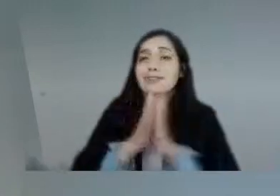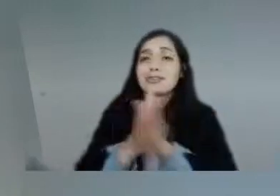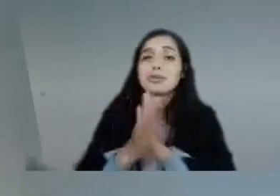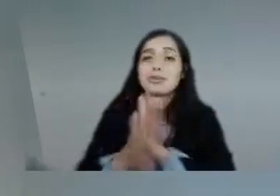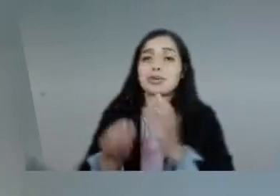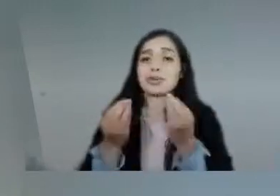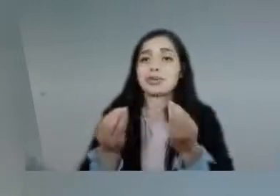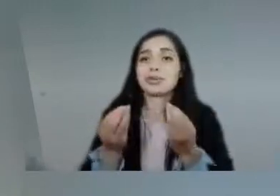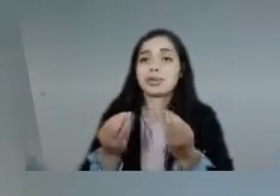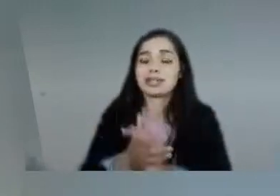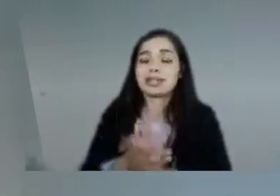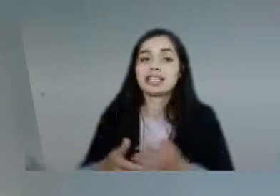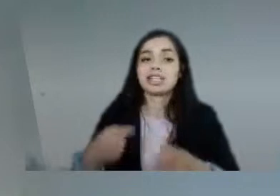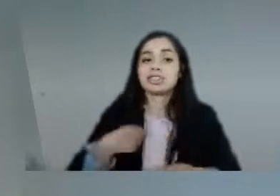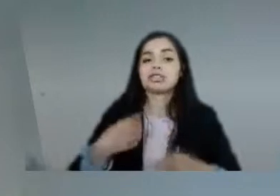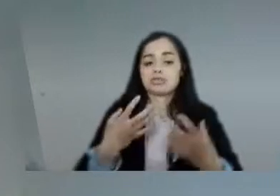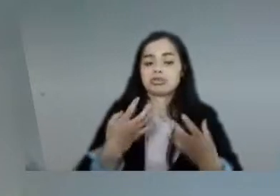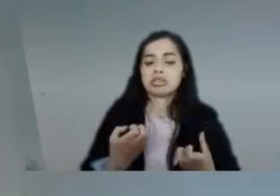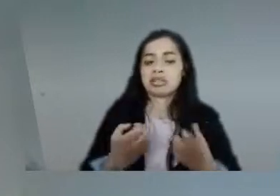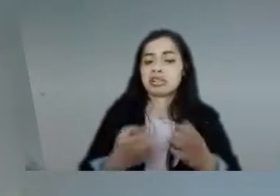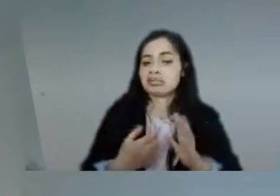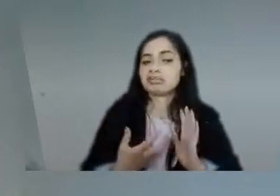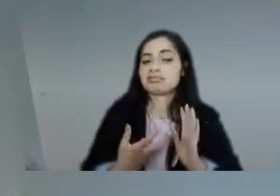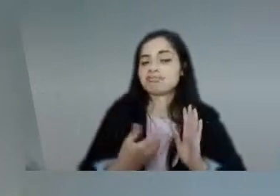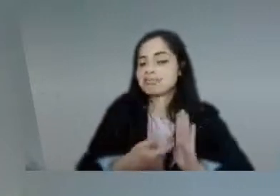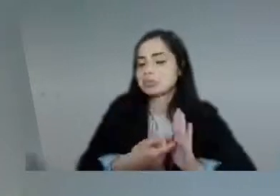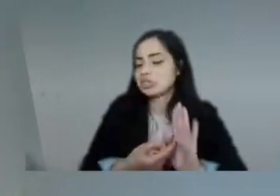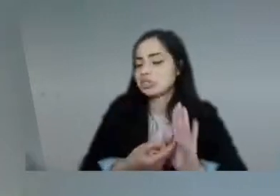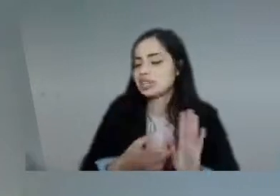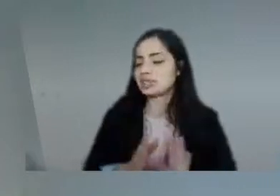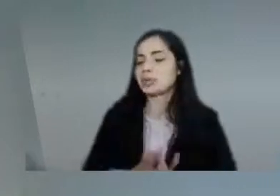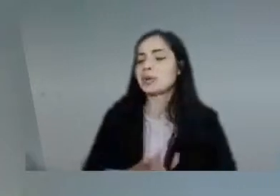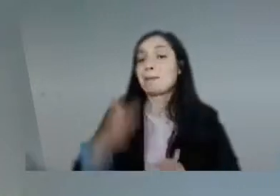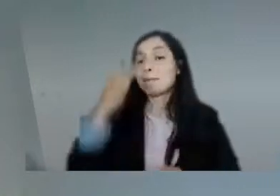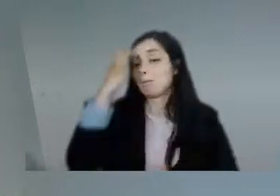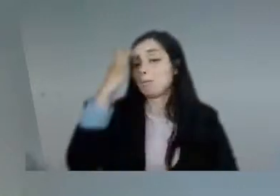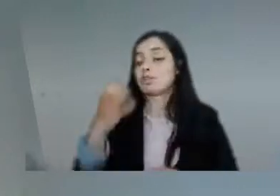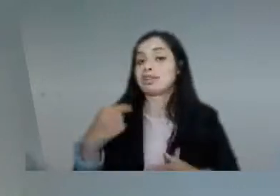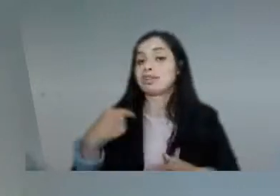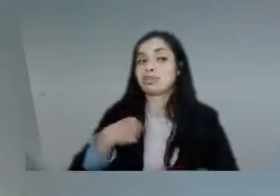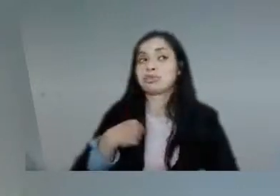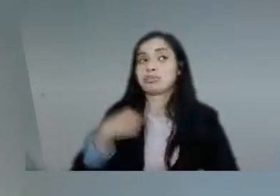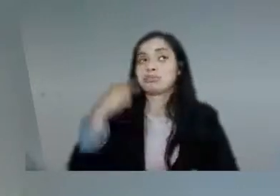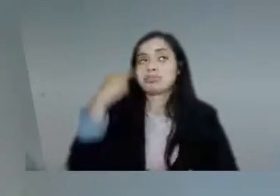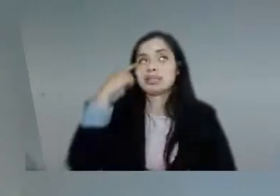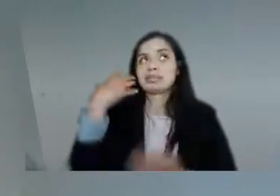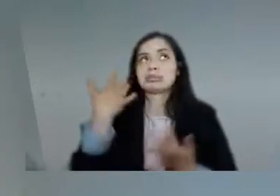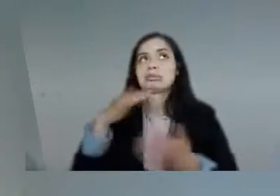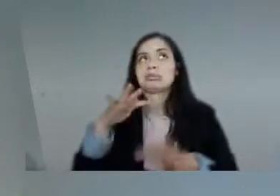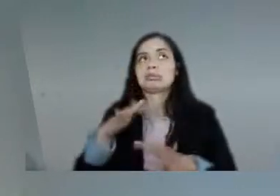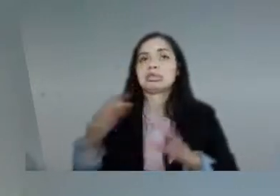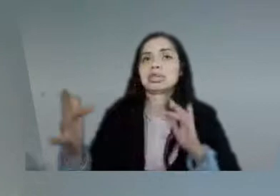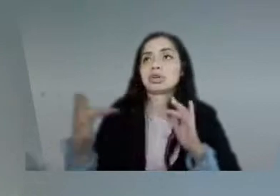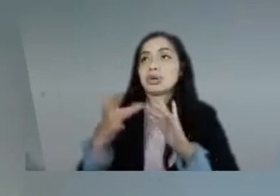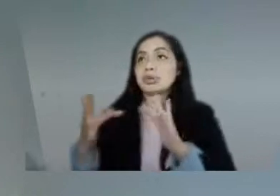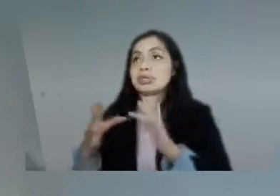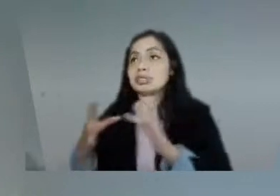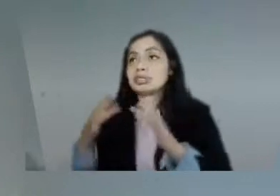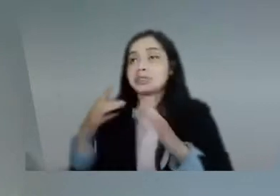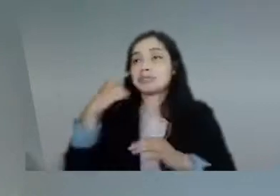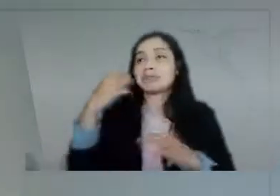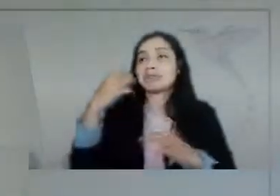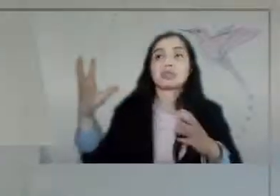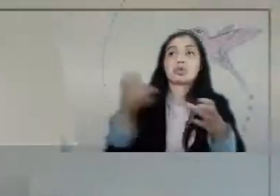pensando y preguntándome cómo logramos una conexión tan chévere entre todas y haber trabajado de esa forma tan